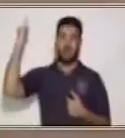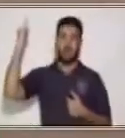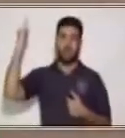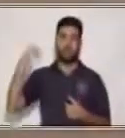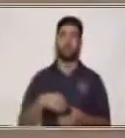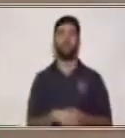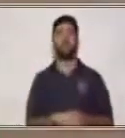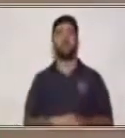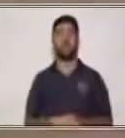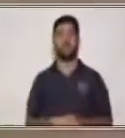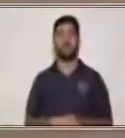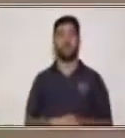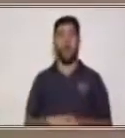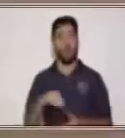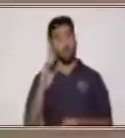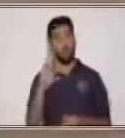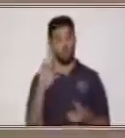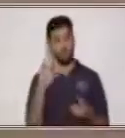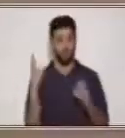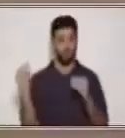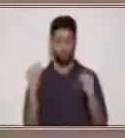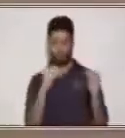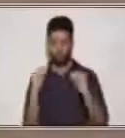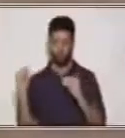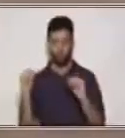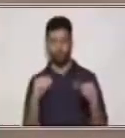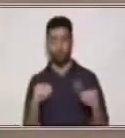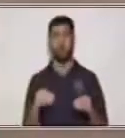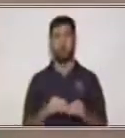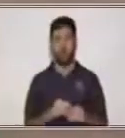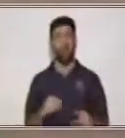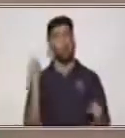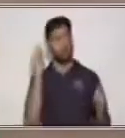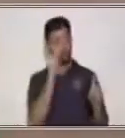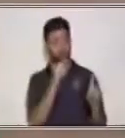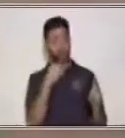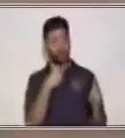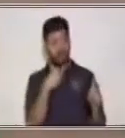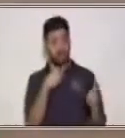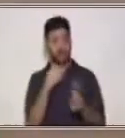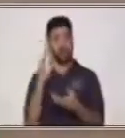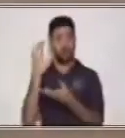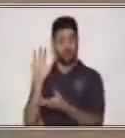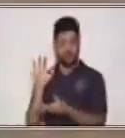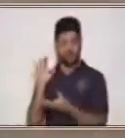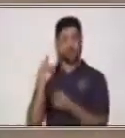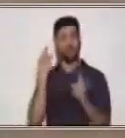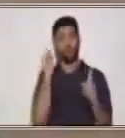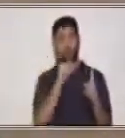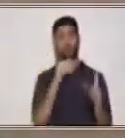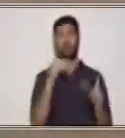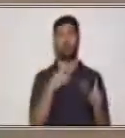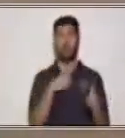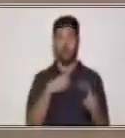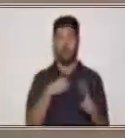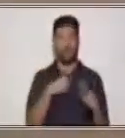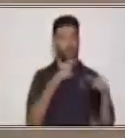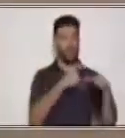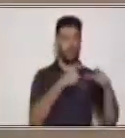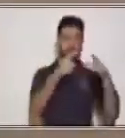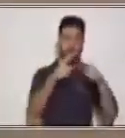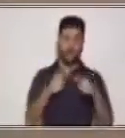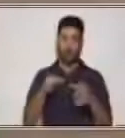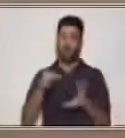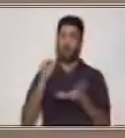¿sí? Mira, si tú quieres tener una linda muñeca, si quieres tener unos